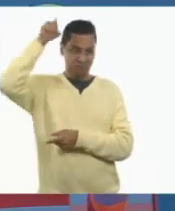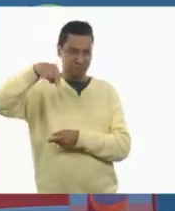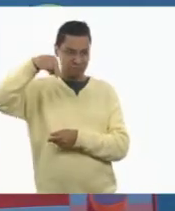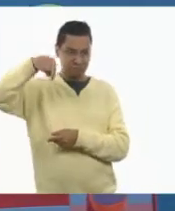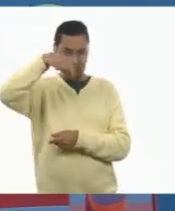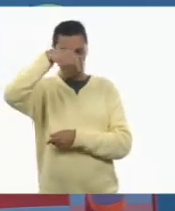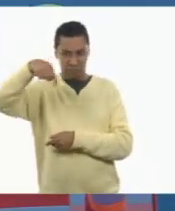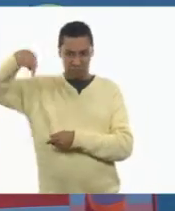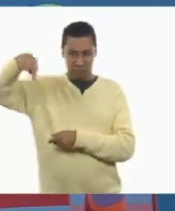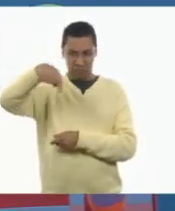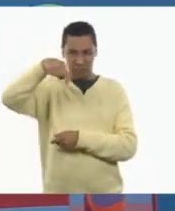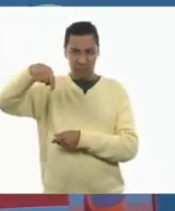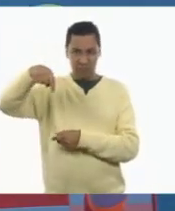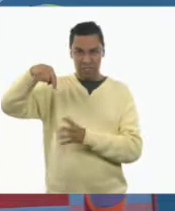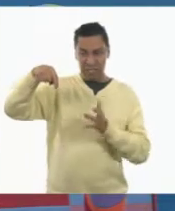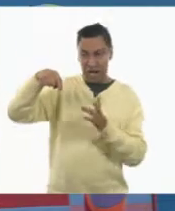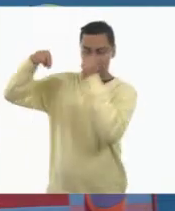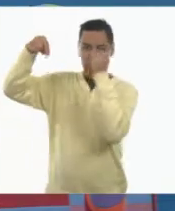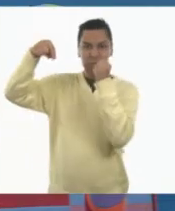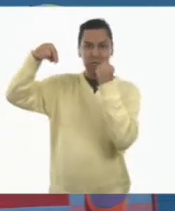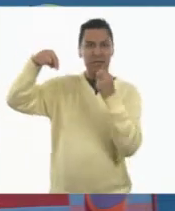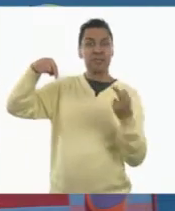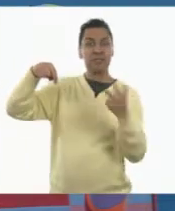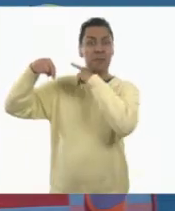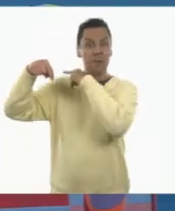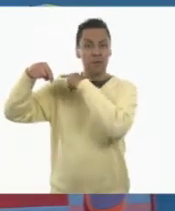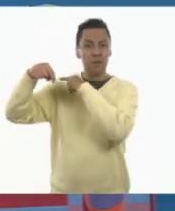del sedal, mordió rápidamente y... pero...